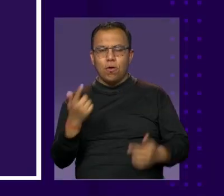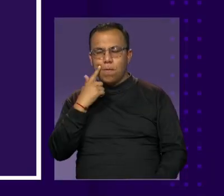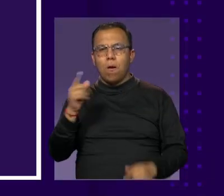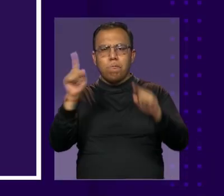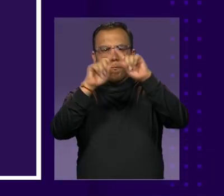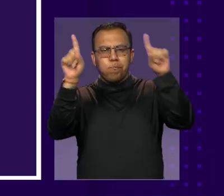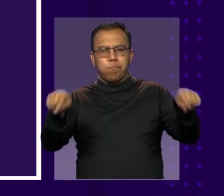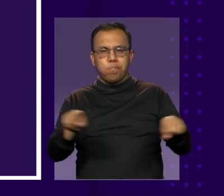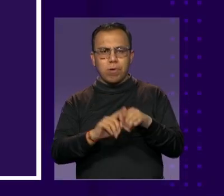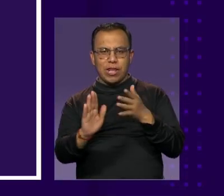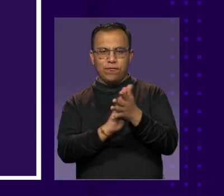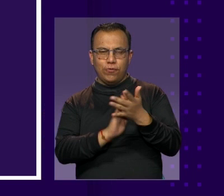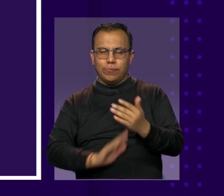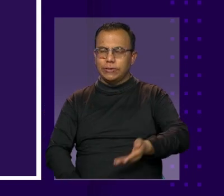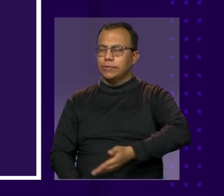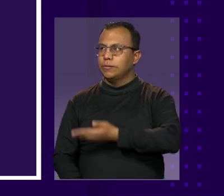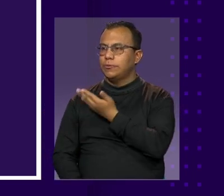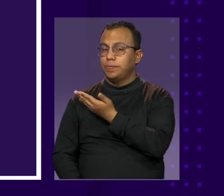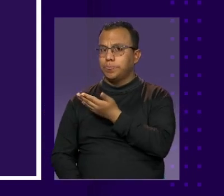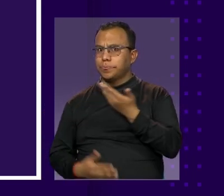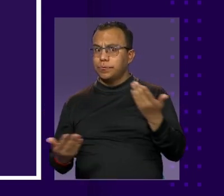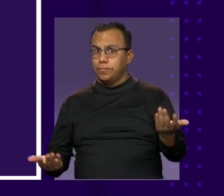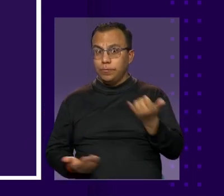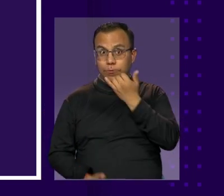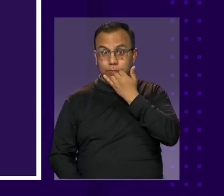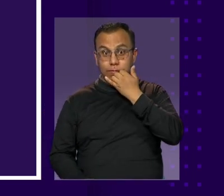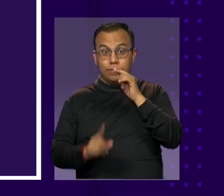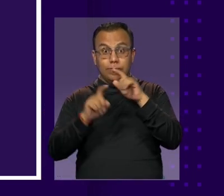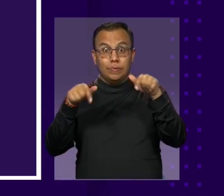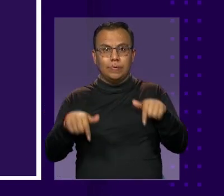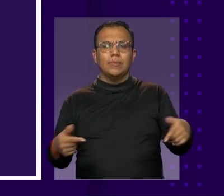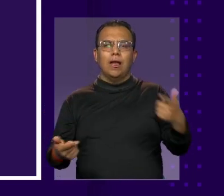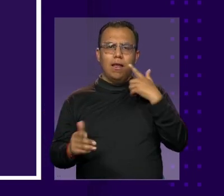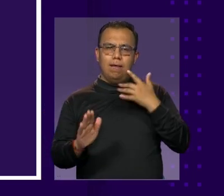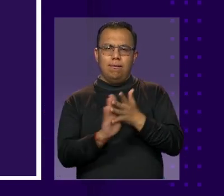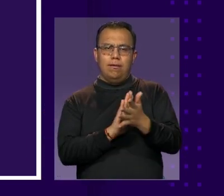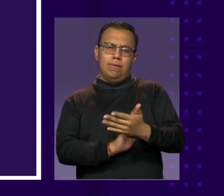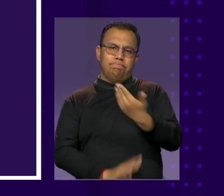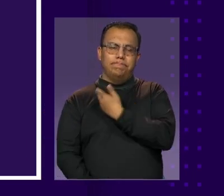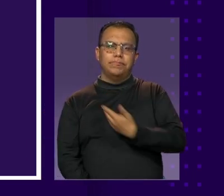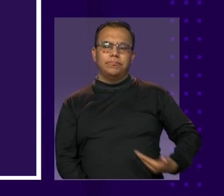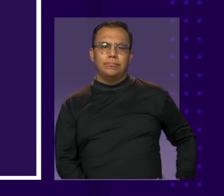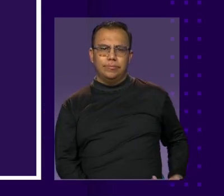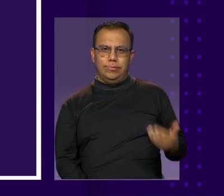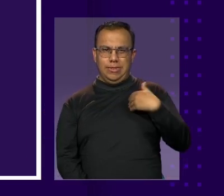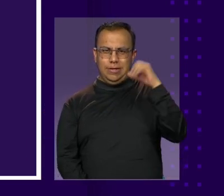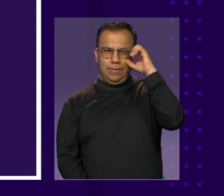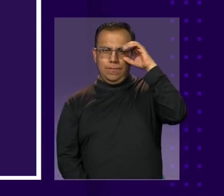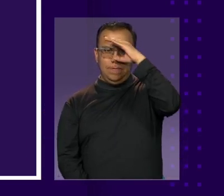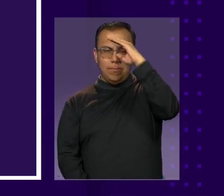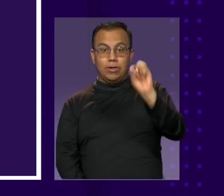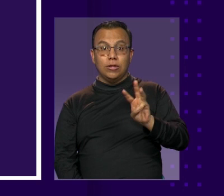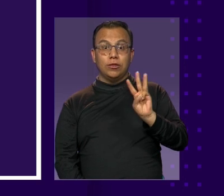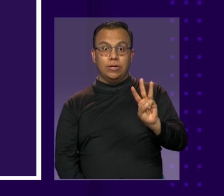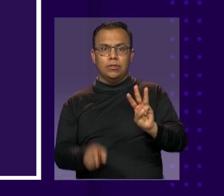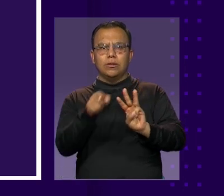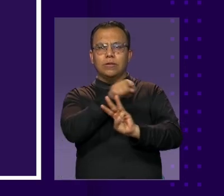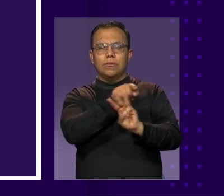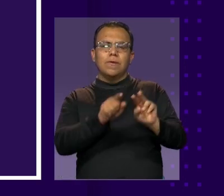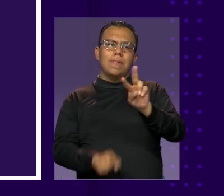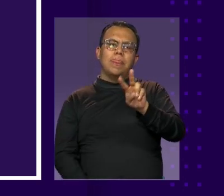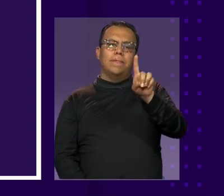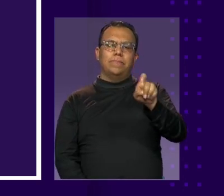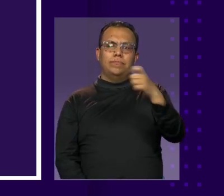a que presten atención. ¿Qué ha pasado con esta terna para fiscal general que presentó el presidente Gustavo Petro? Pues su postulación fue el